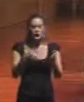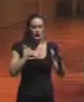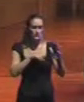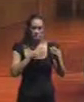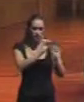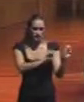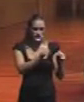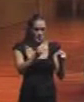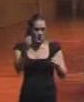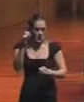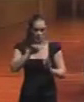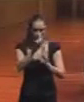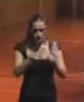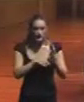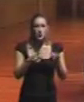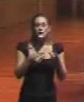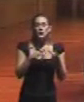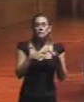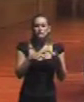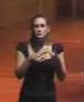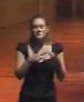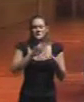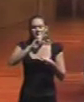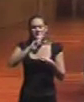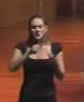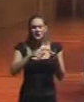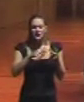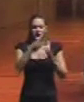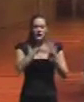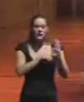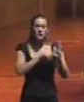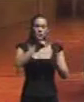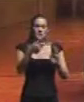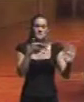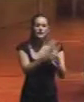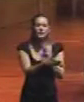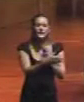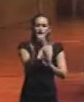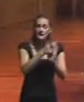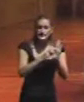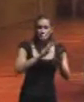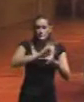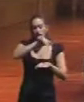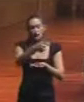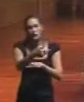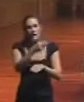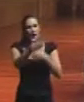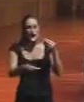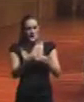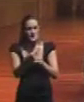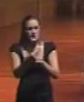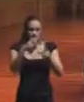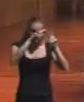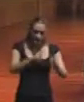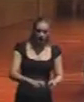Reglamento de Programas de Movilidad para Estudiantes de Primer y Segundo Ciclo, el reglamento por el que se definen los criterios para la incorporación estable de investigadores a la